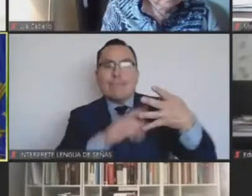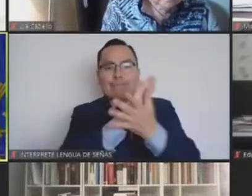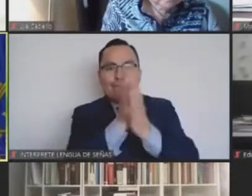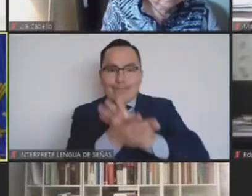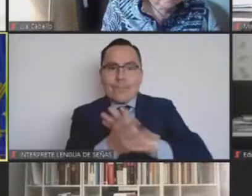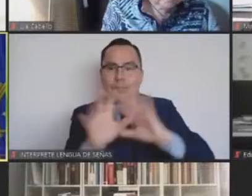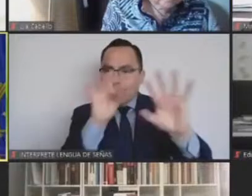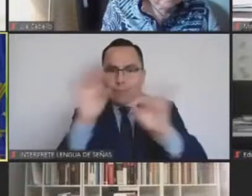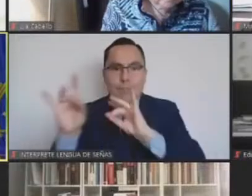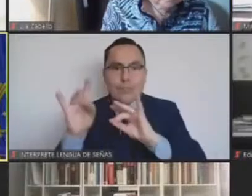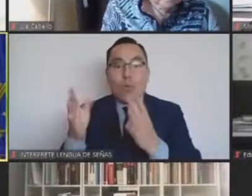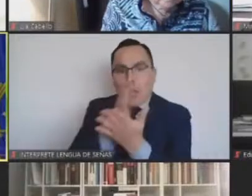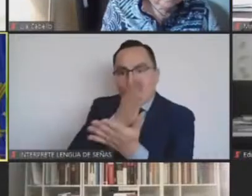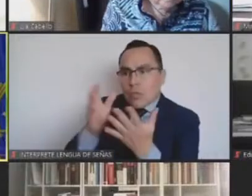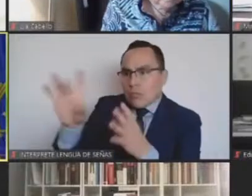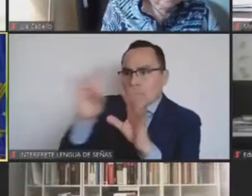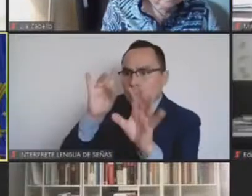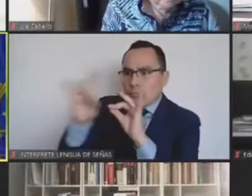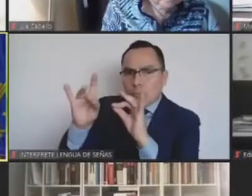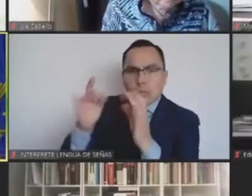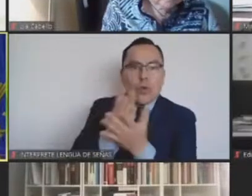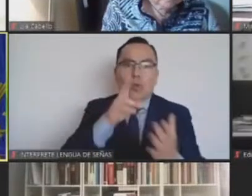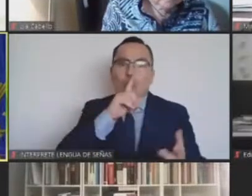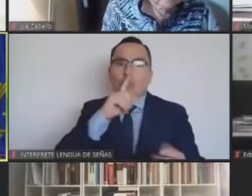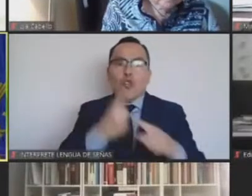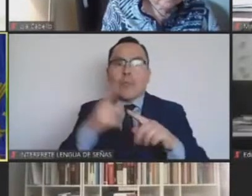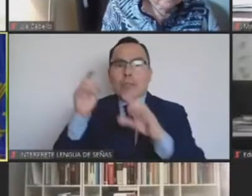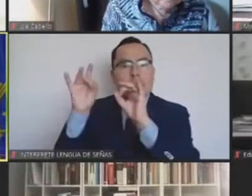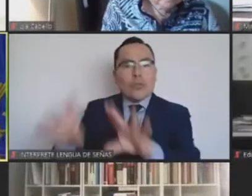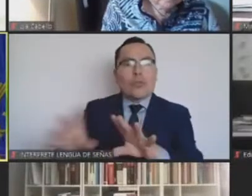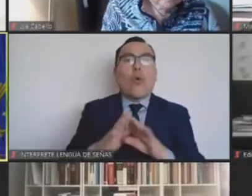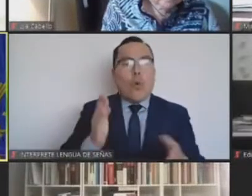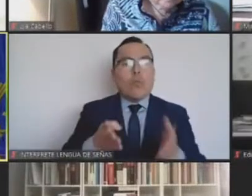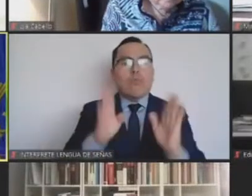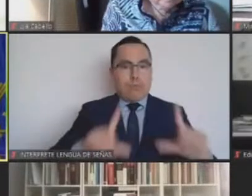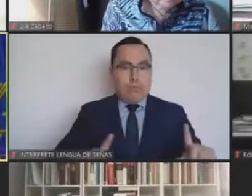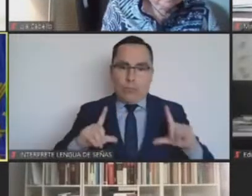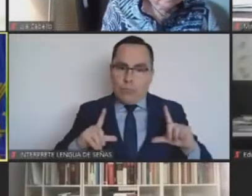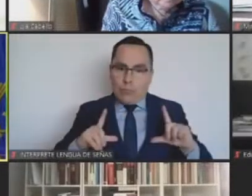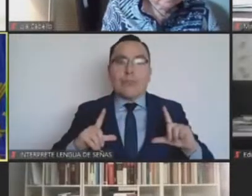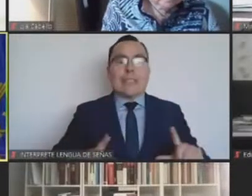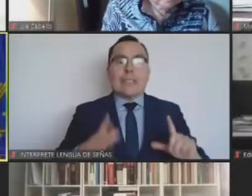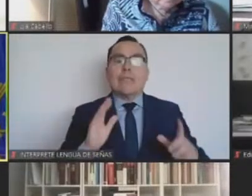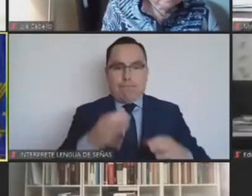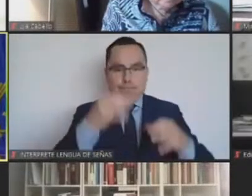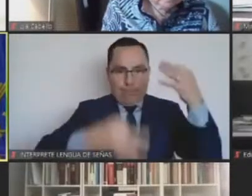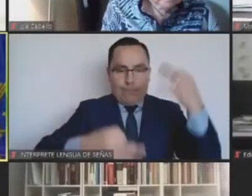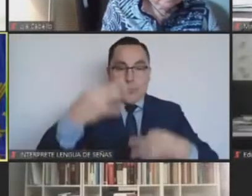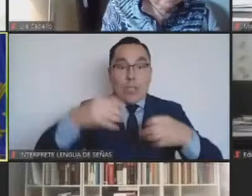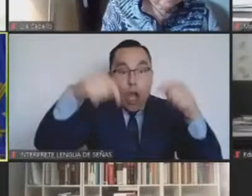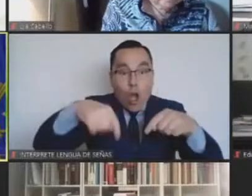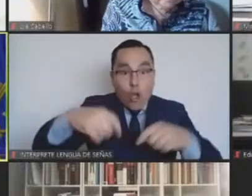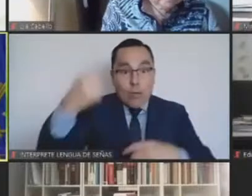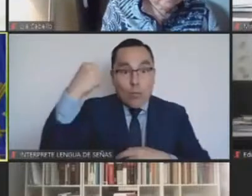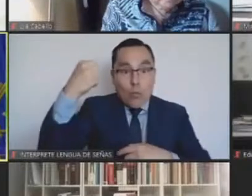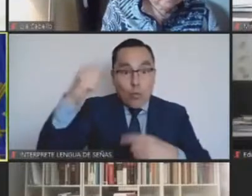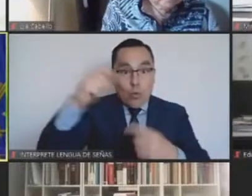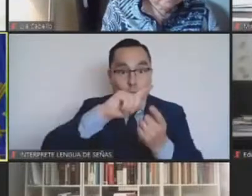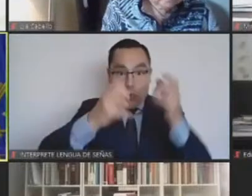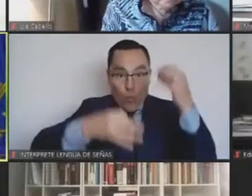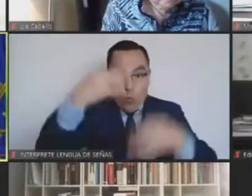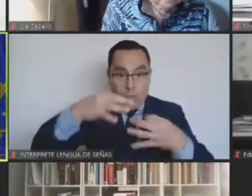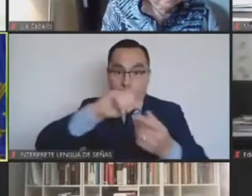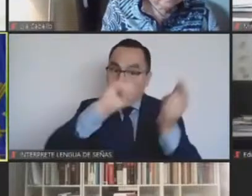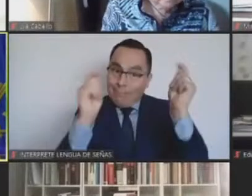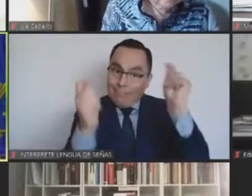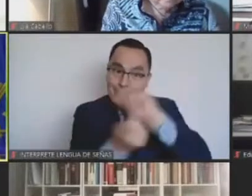selección, nombramientos y carrera judicial. El Poder Judicial ha cambiado, pero la